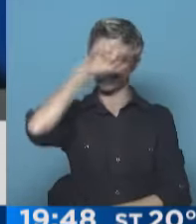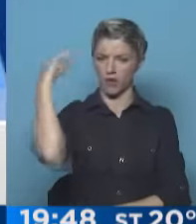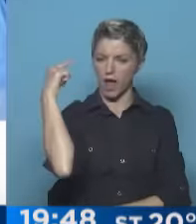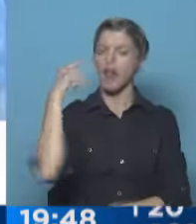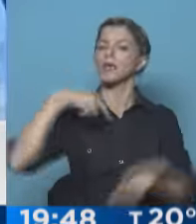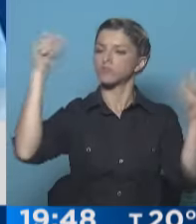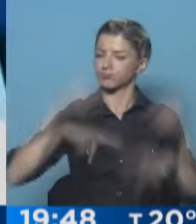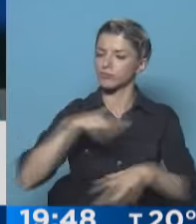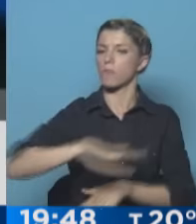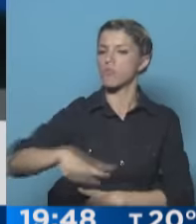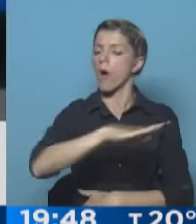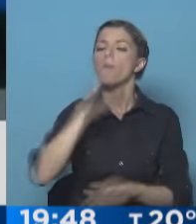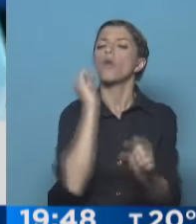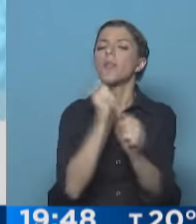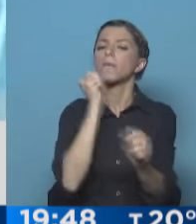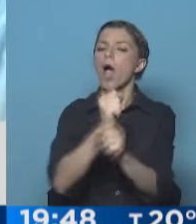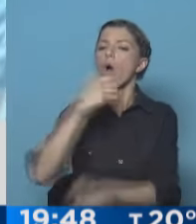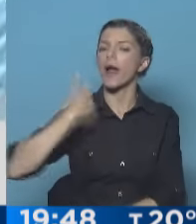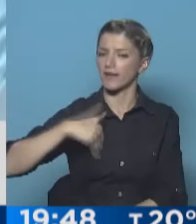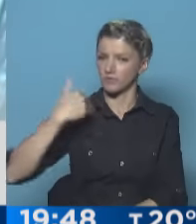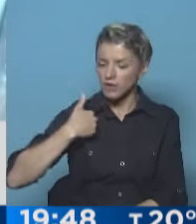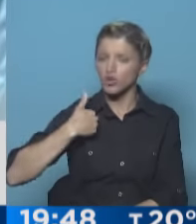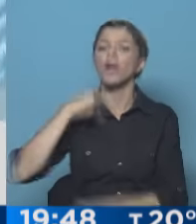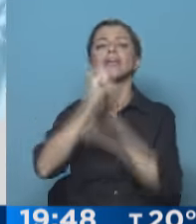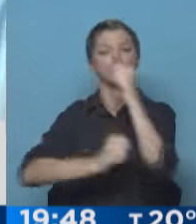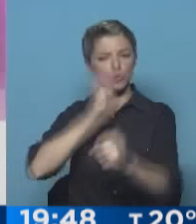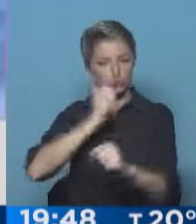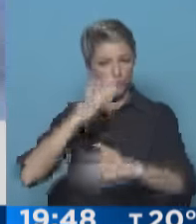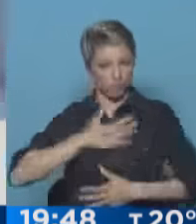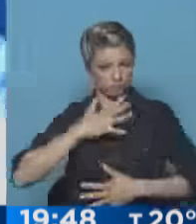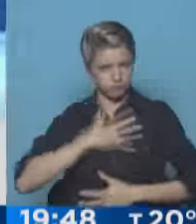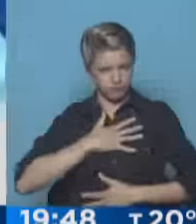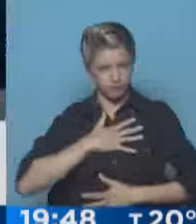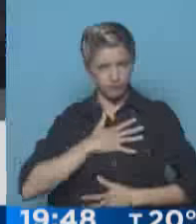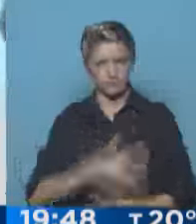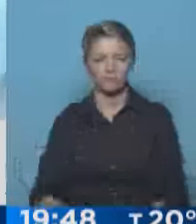y lo popular, el trabajo argentino y la industria de nuestro país.